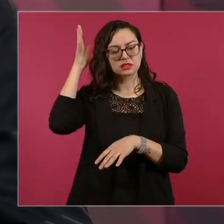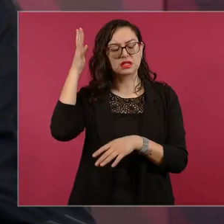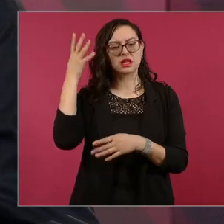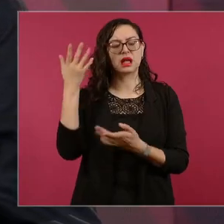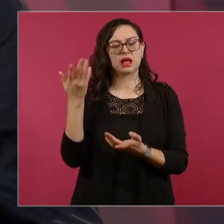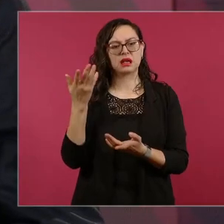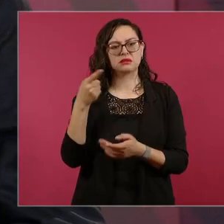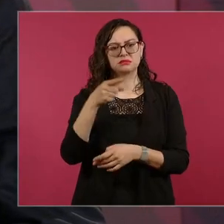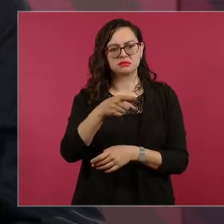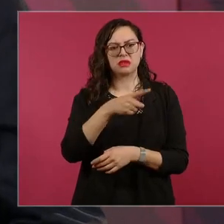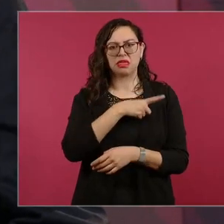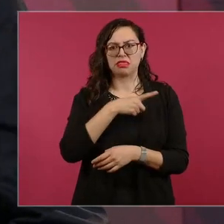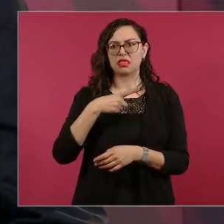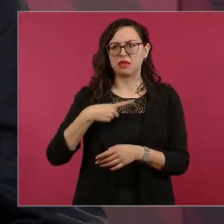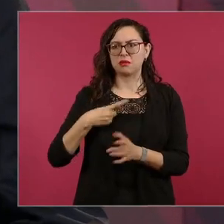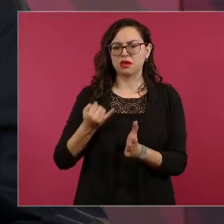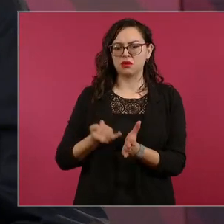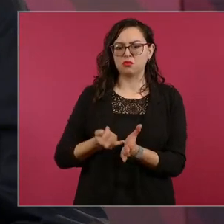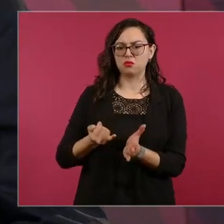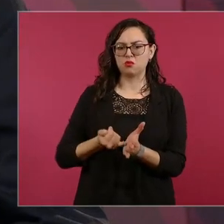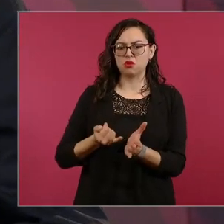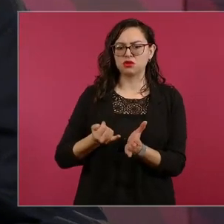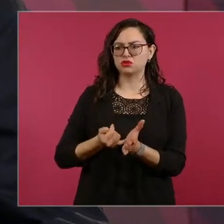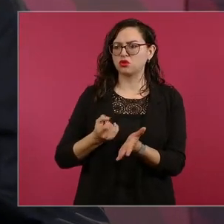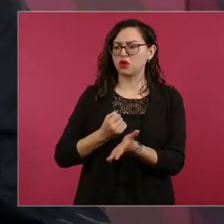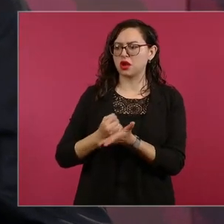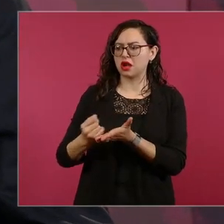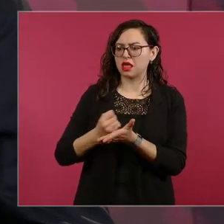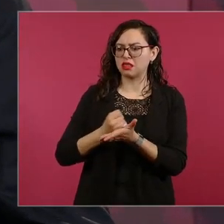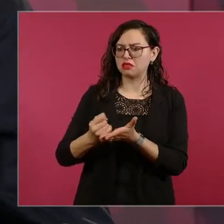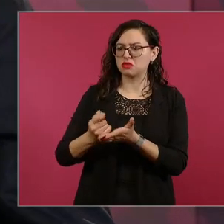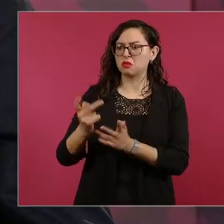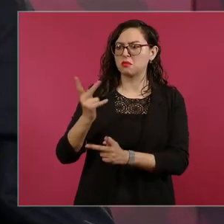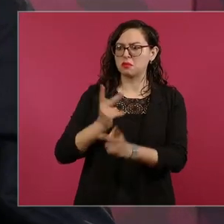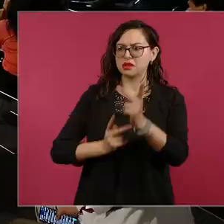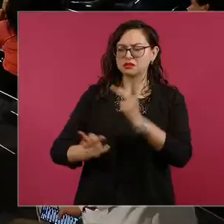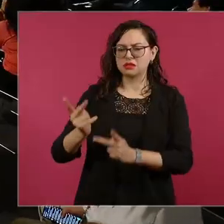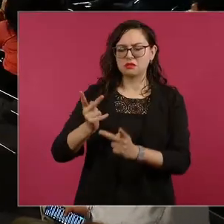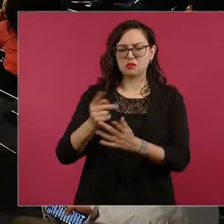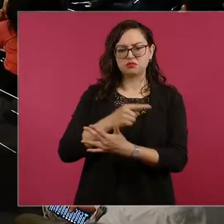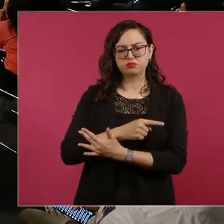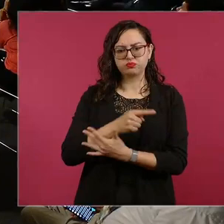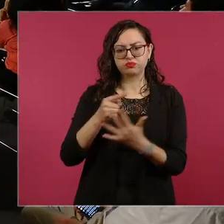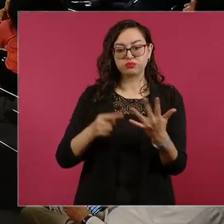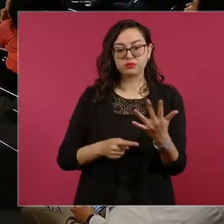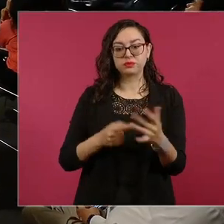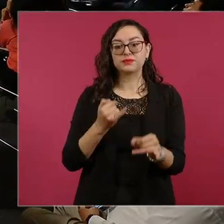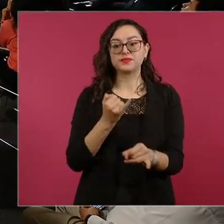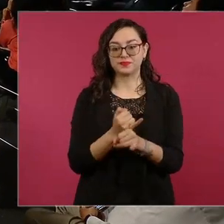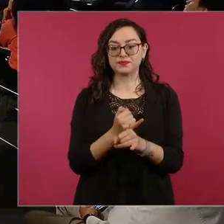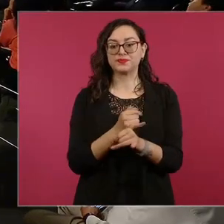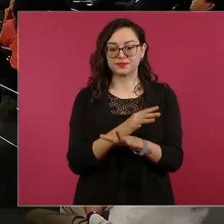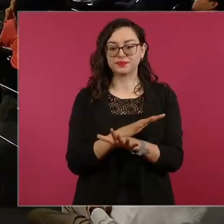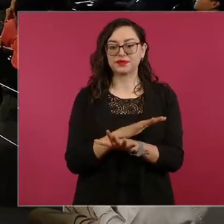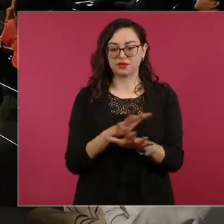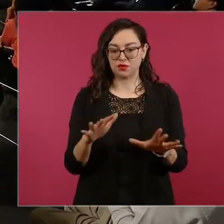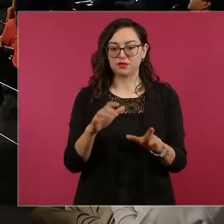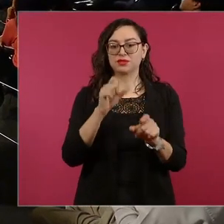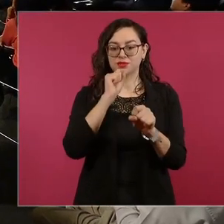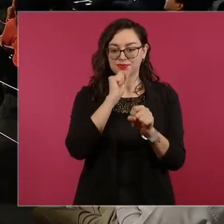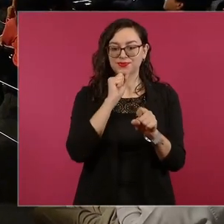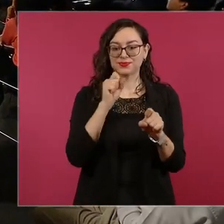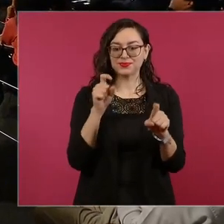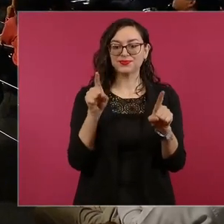Y vamos también a presentar la información sobre este tema